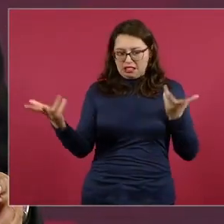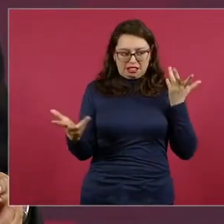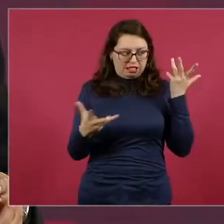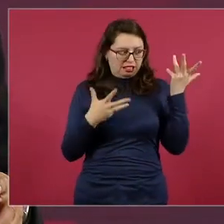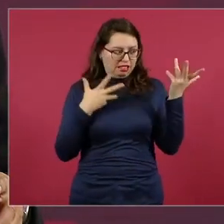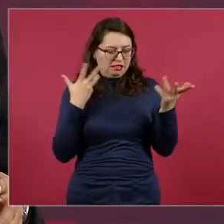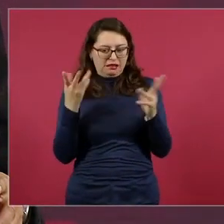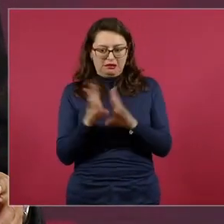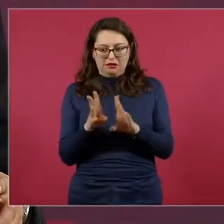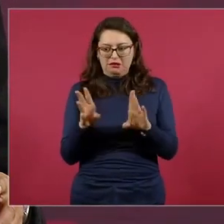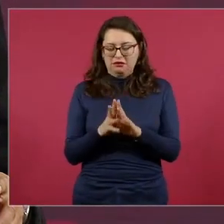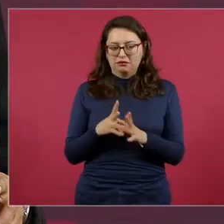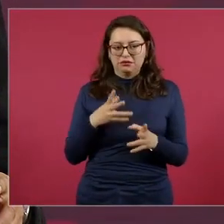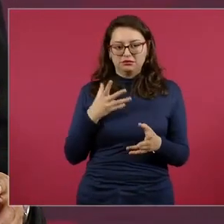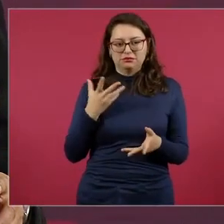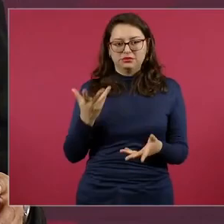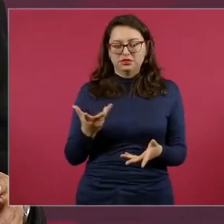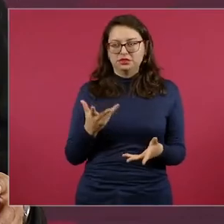retoman el hilo, ¿no?,